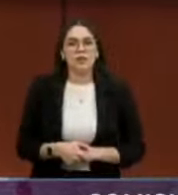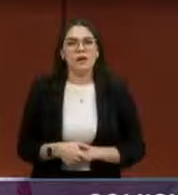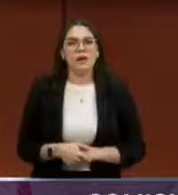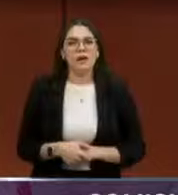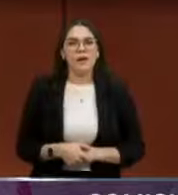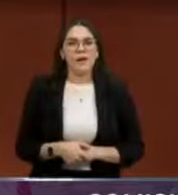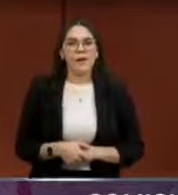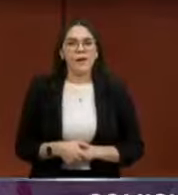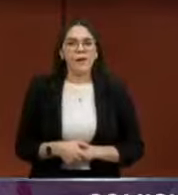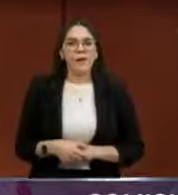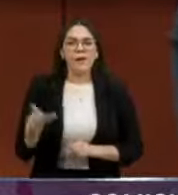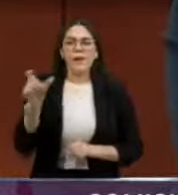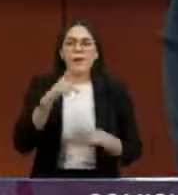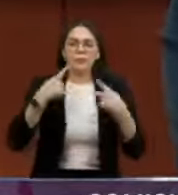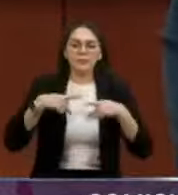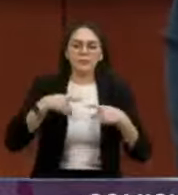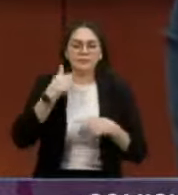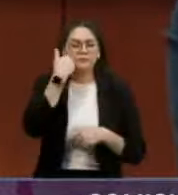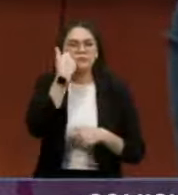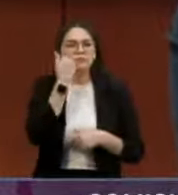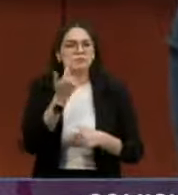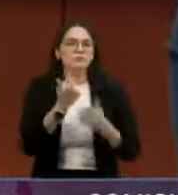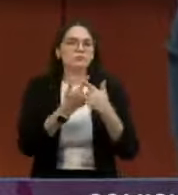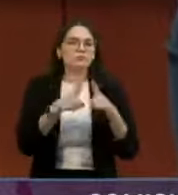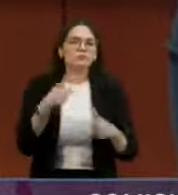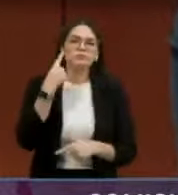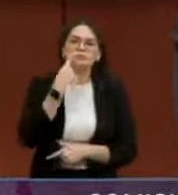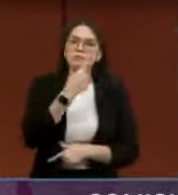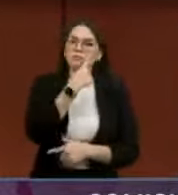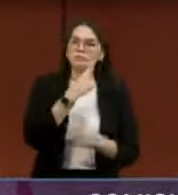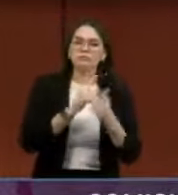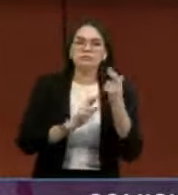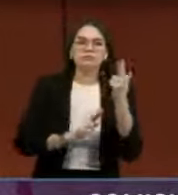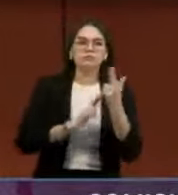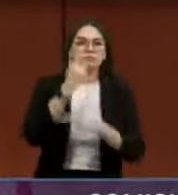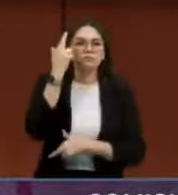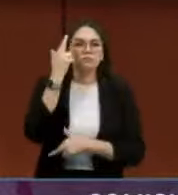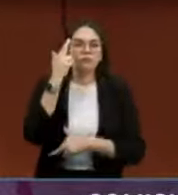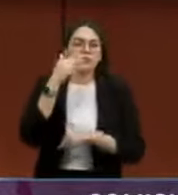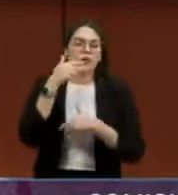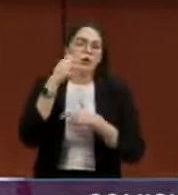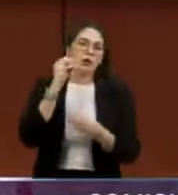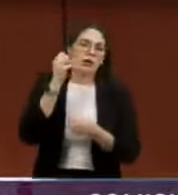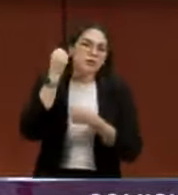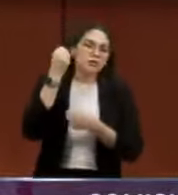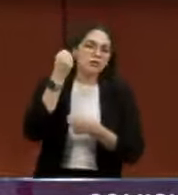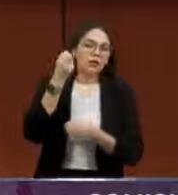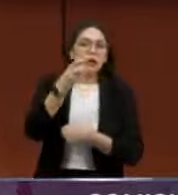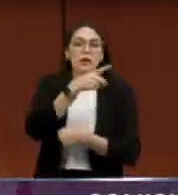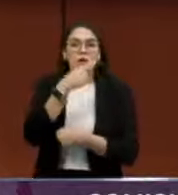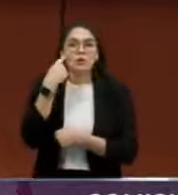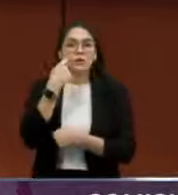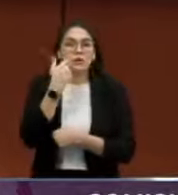a la libertad de manifestación de los trabajadores del Poder